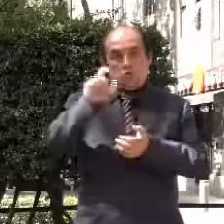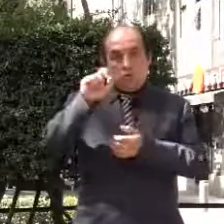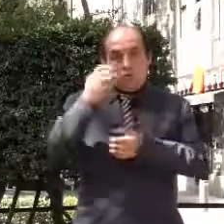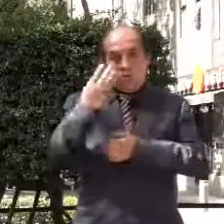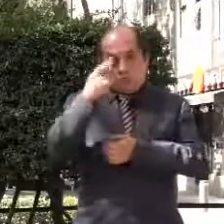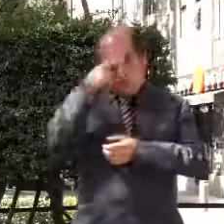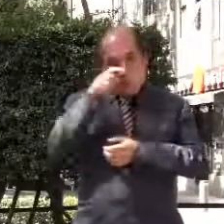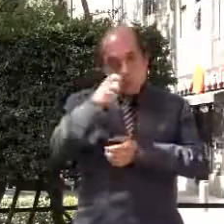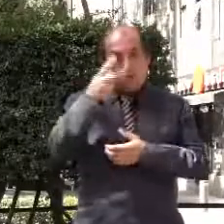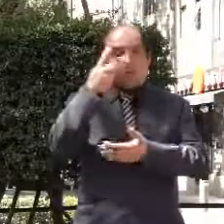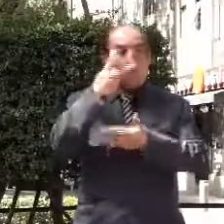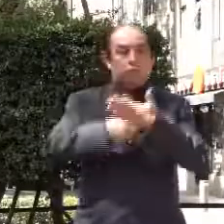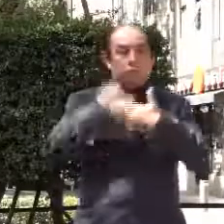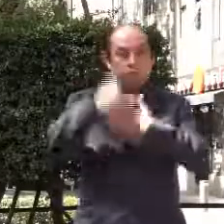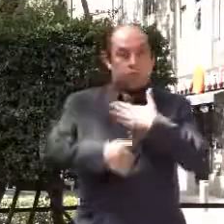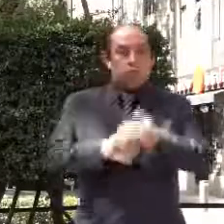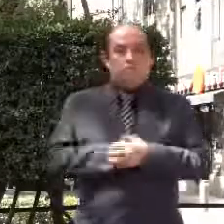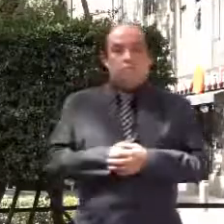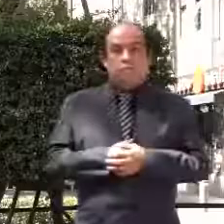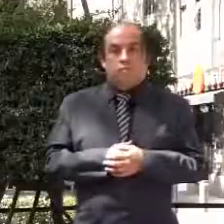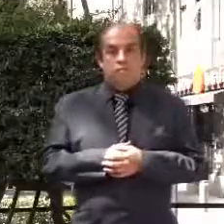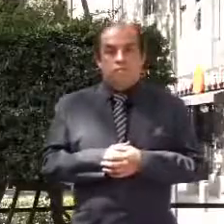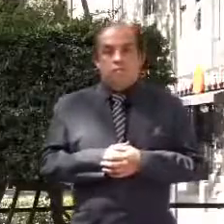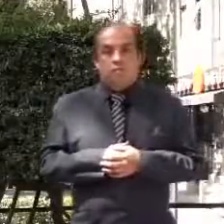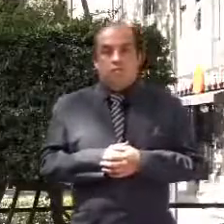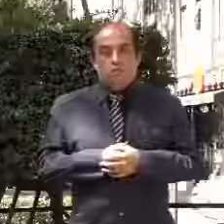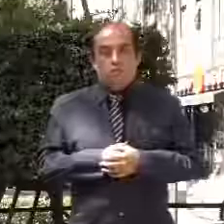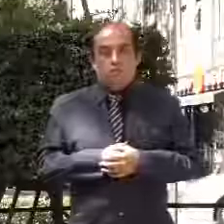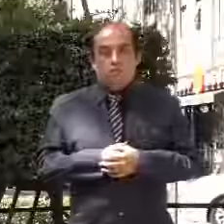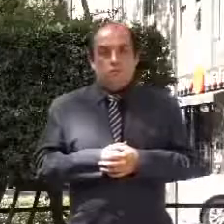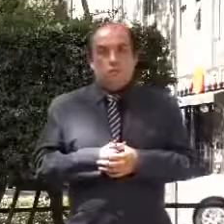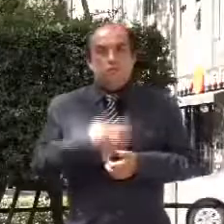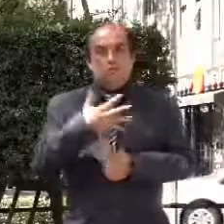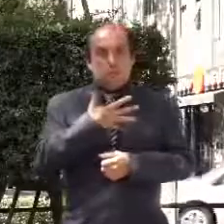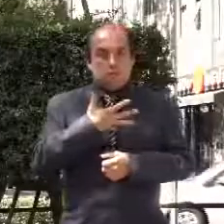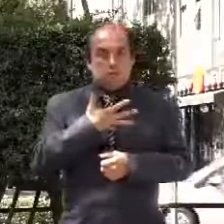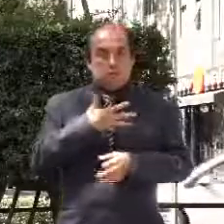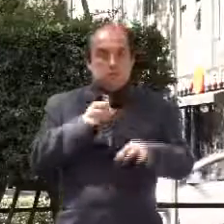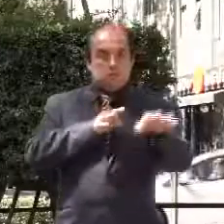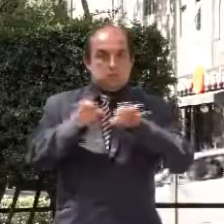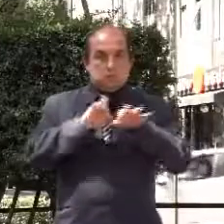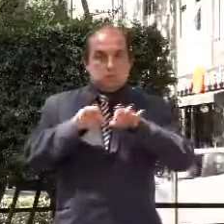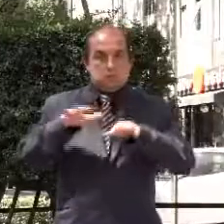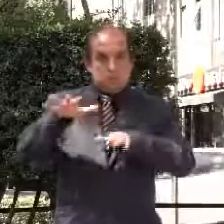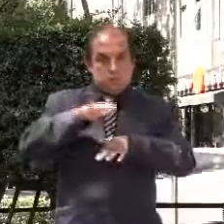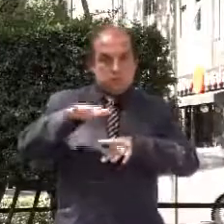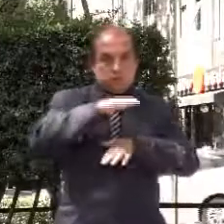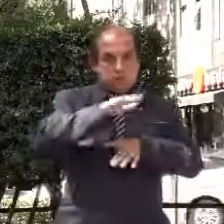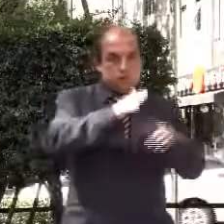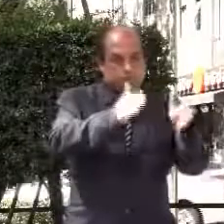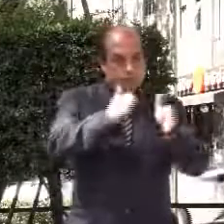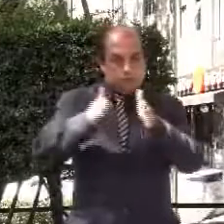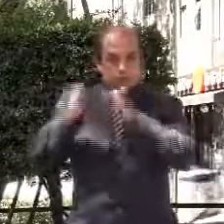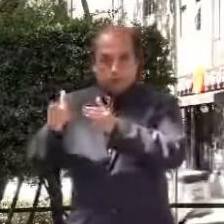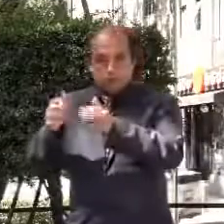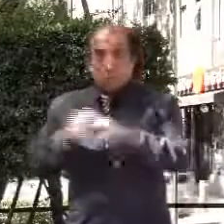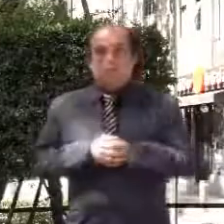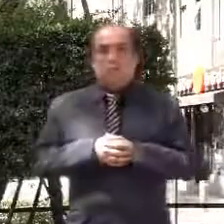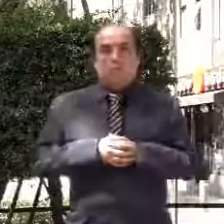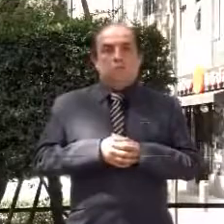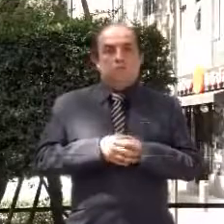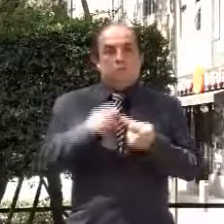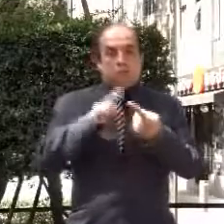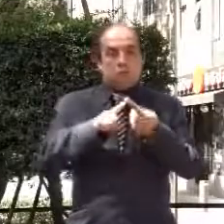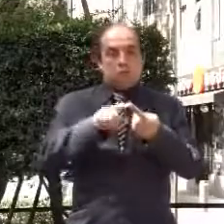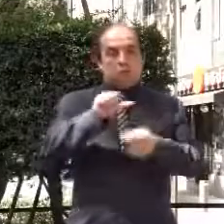este proyecto? A ver, mira, tenemos trabajos de sectorización en